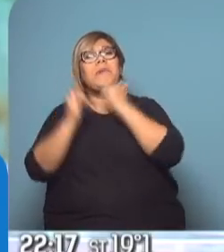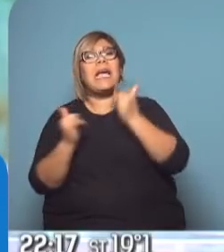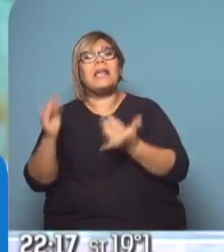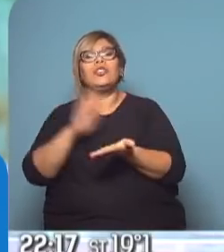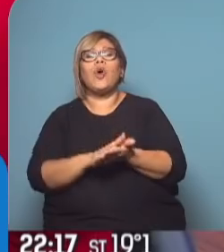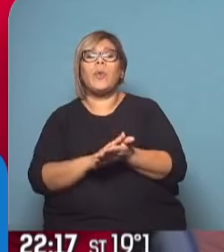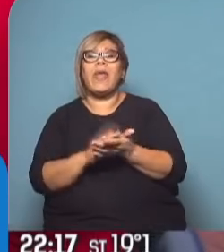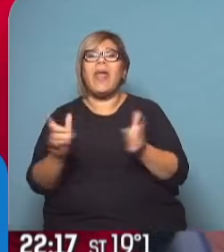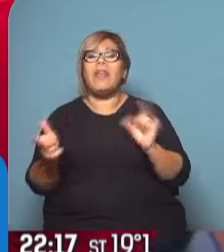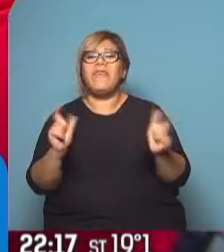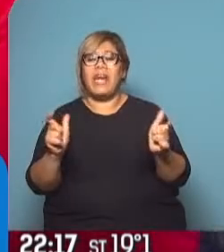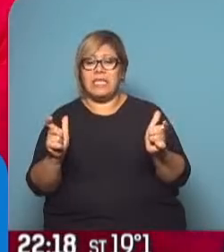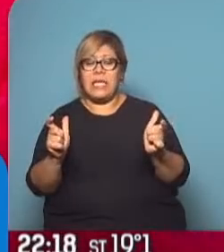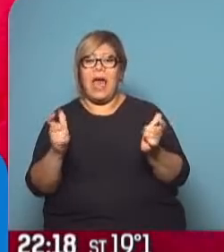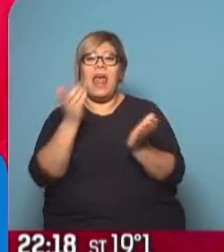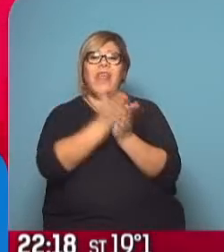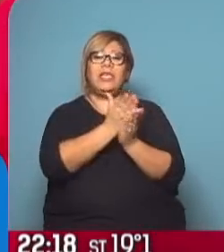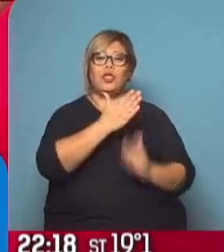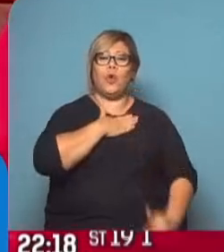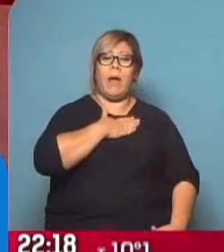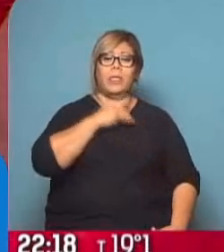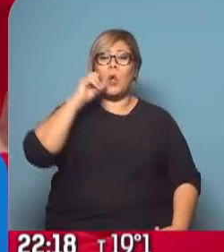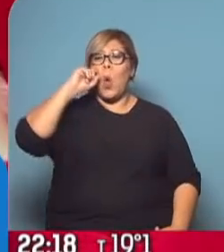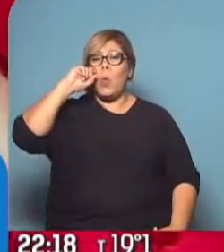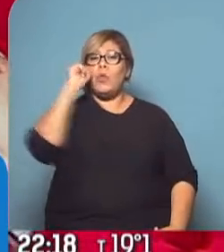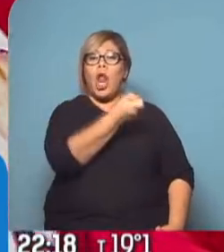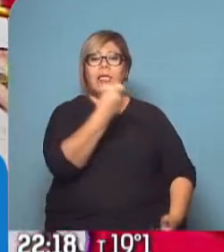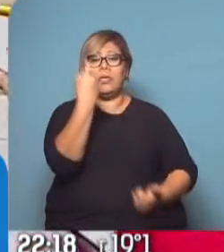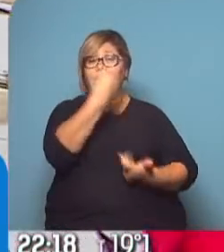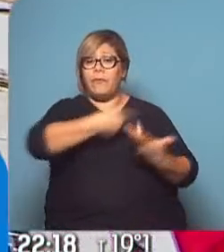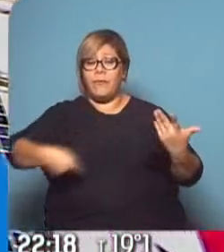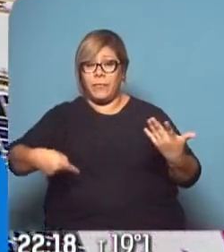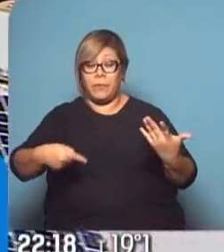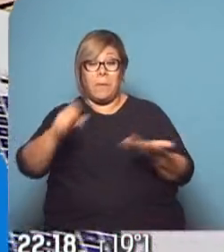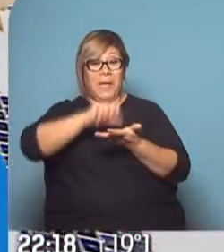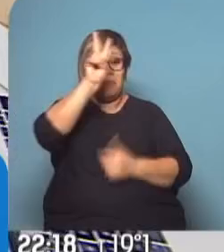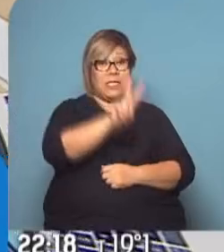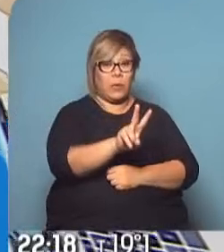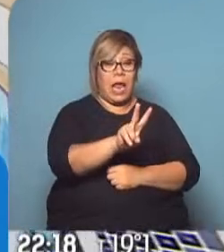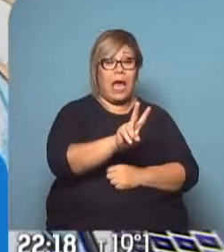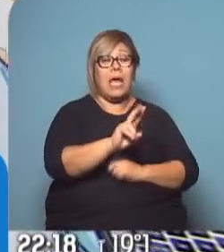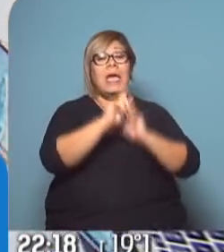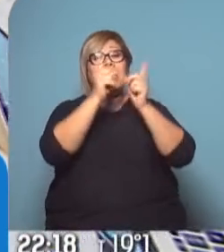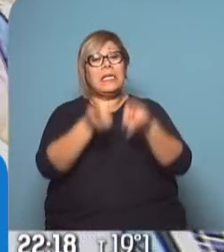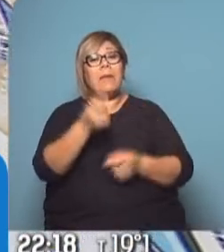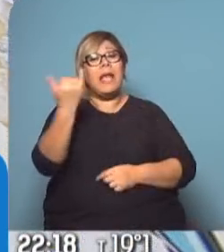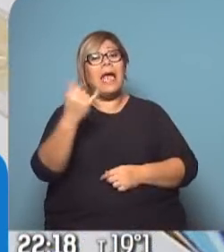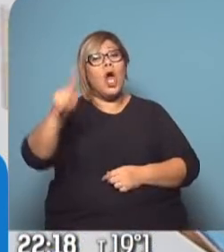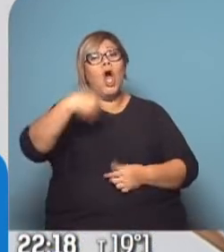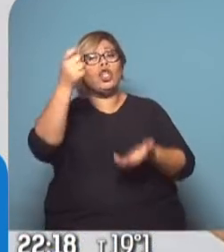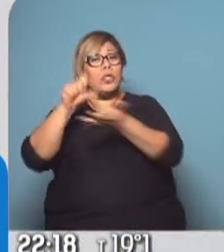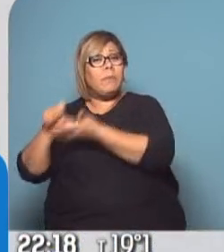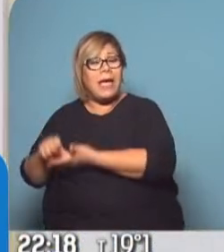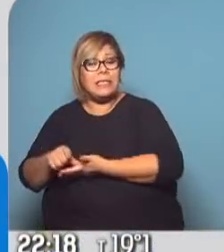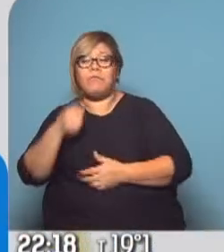es la diferencia entre las violaciones a los derechos humanos que se registran efectivamente en Venezuela y otras violaciones a los derechos humanos que también hay en otros países de América Latina? Uno